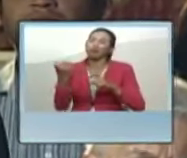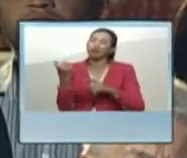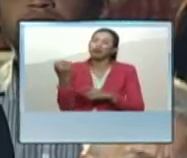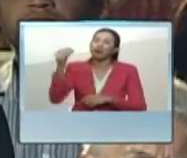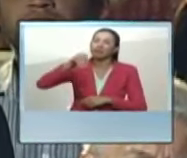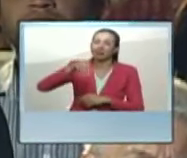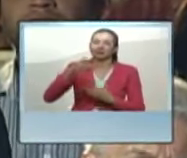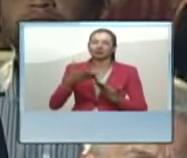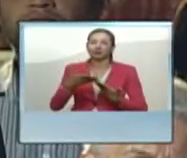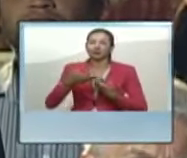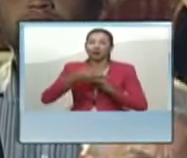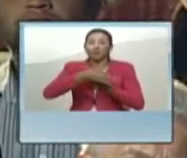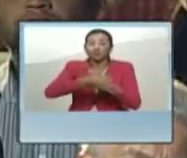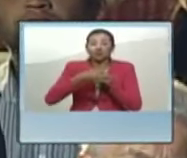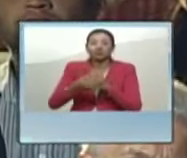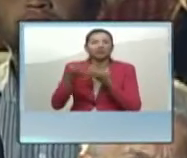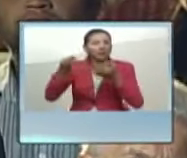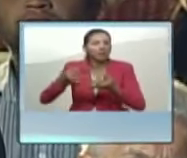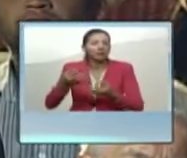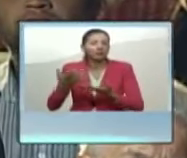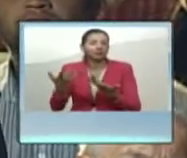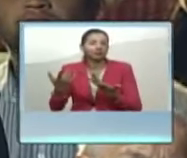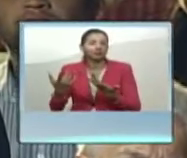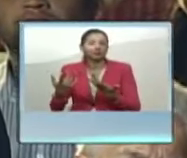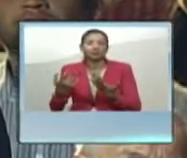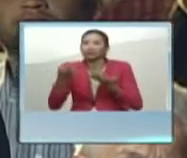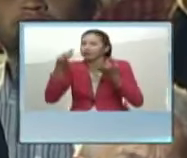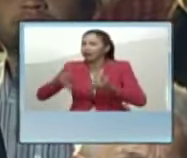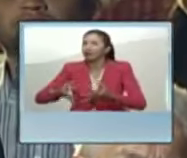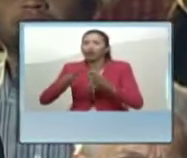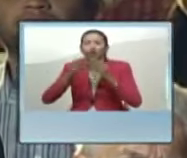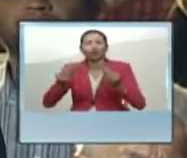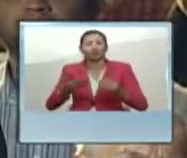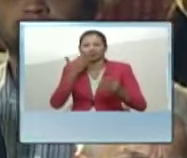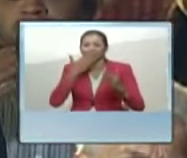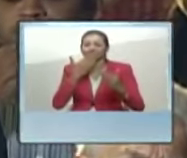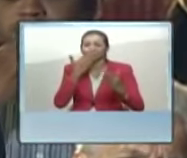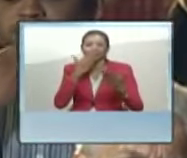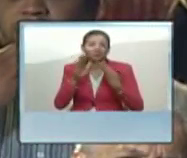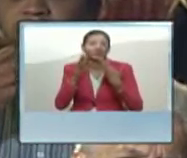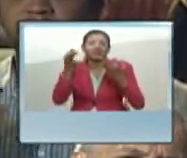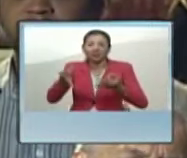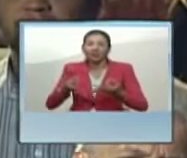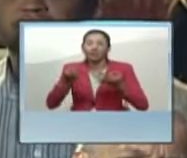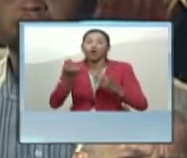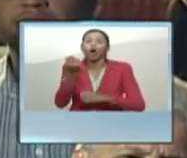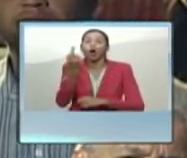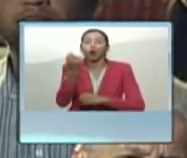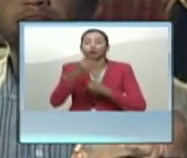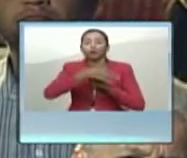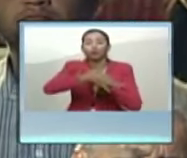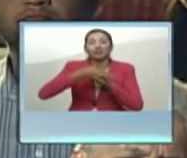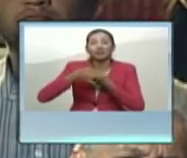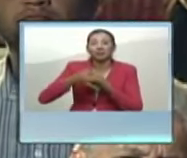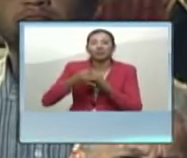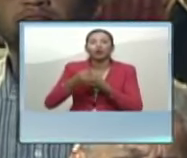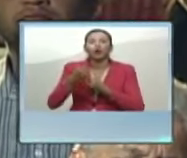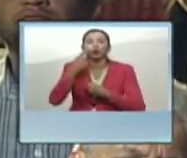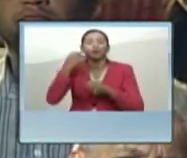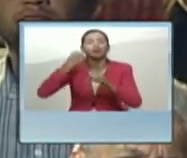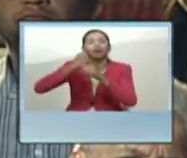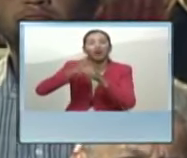un municipio que es netamente pesquero, municipios pesqueros, por lo menos el estado Sucre, tiene 11 municipios pesqueros.